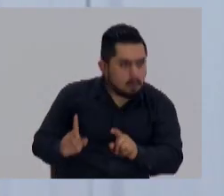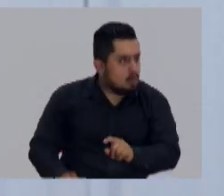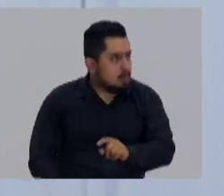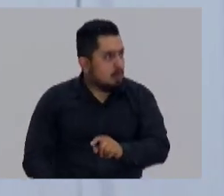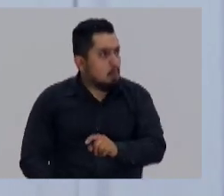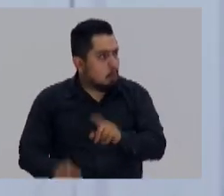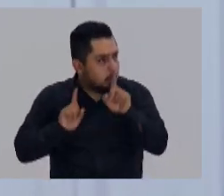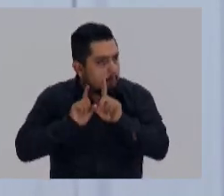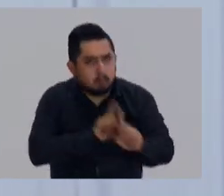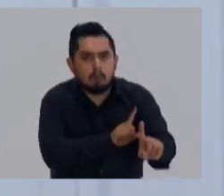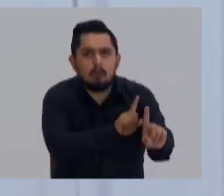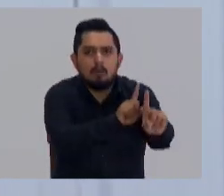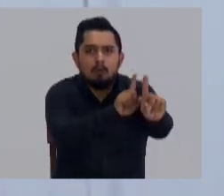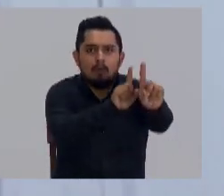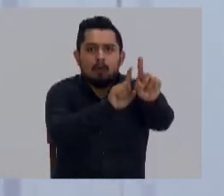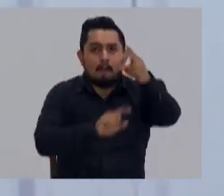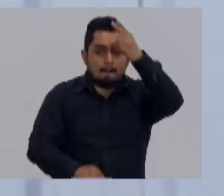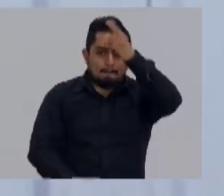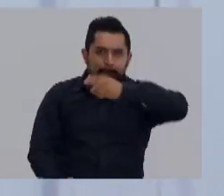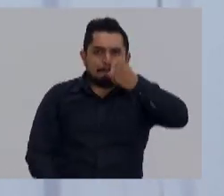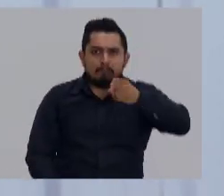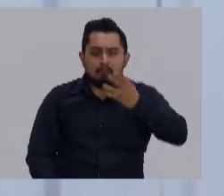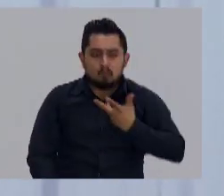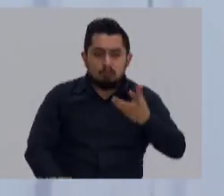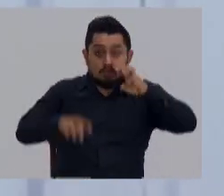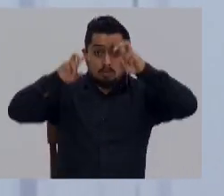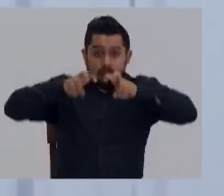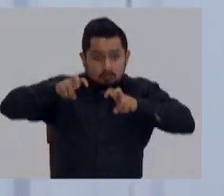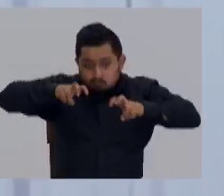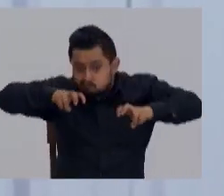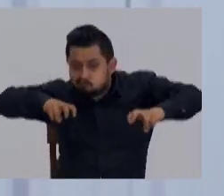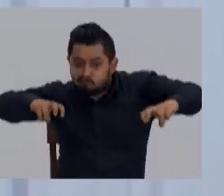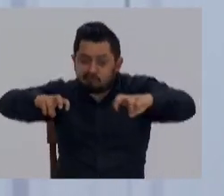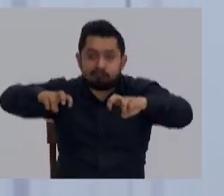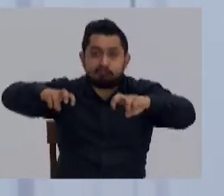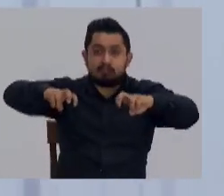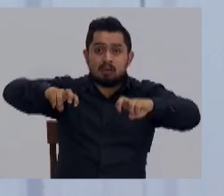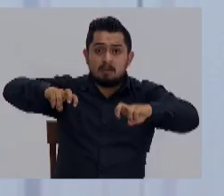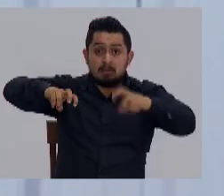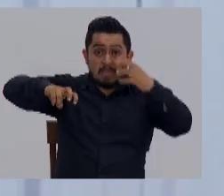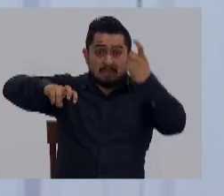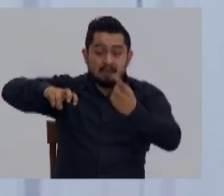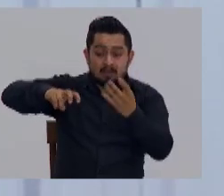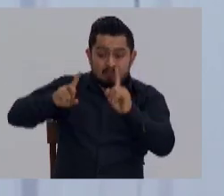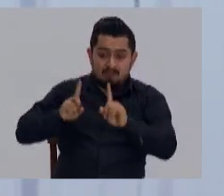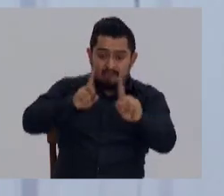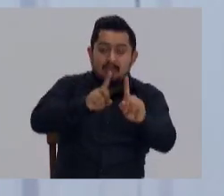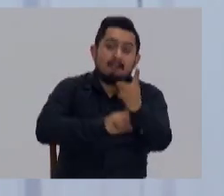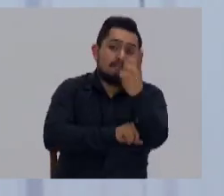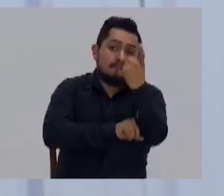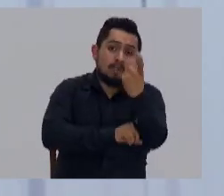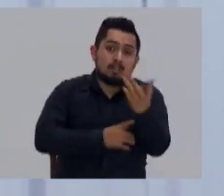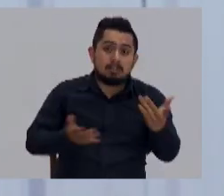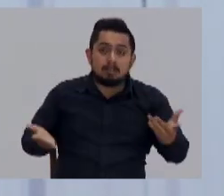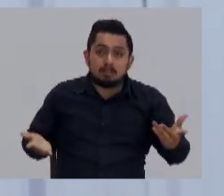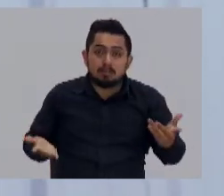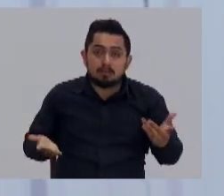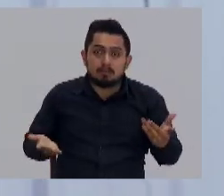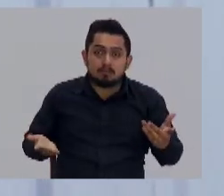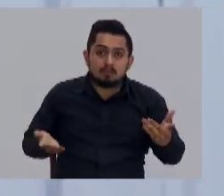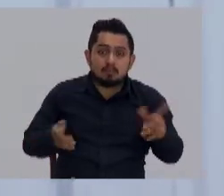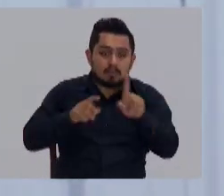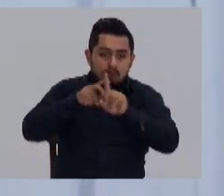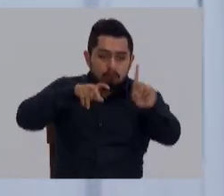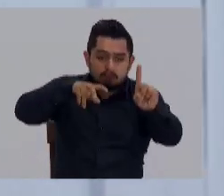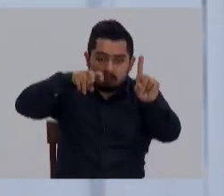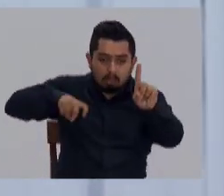Muchos de nosotros estamos aquí sentados en esta tarde, pero aún no le estamos siguiendo. No